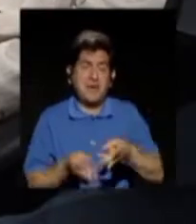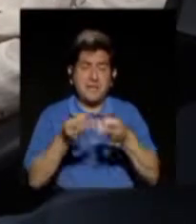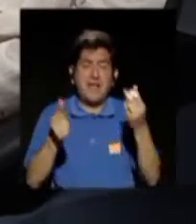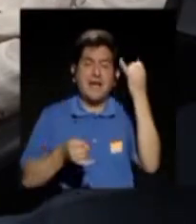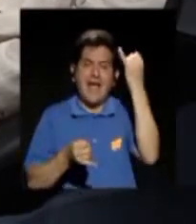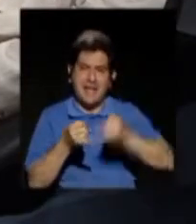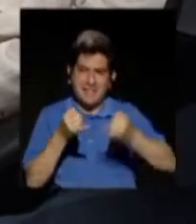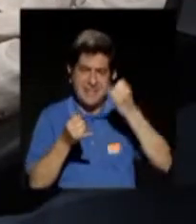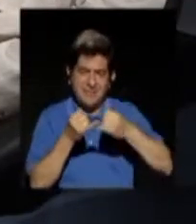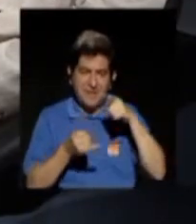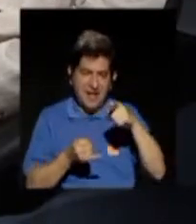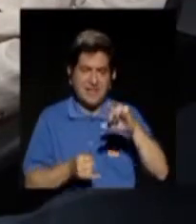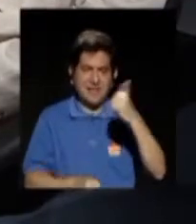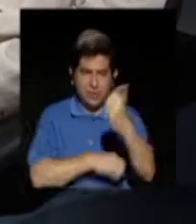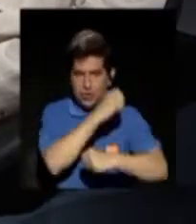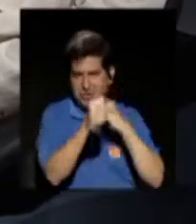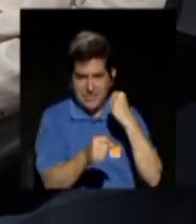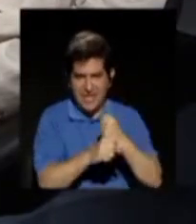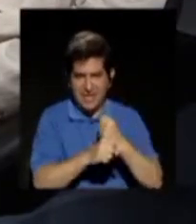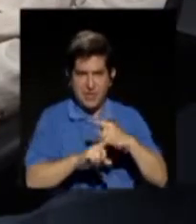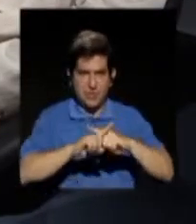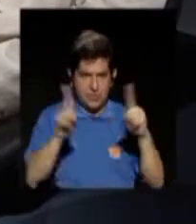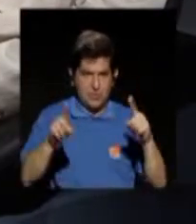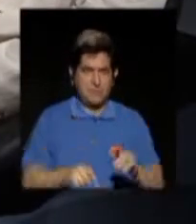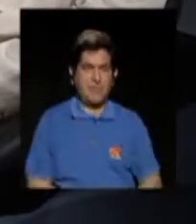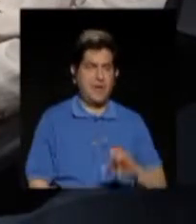final de la... Pero es una década